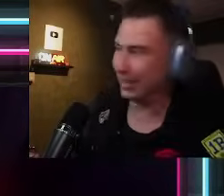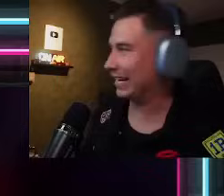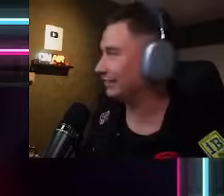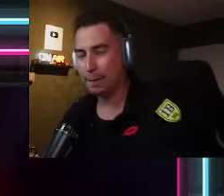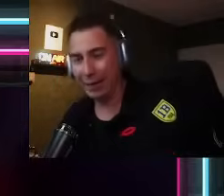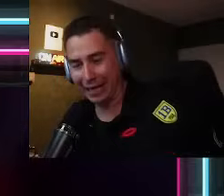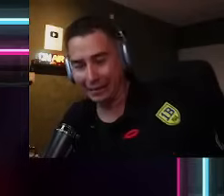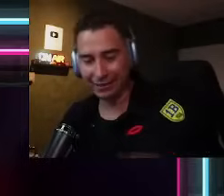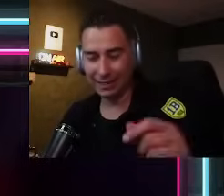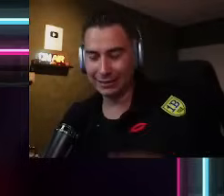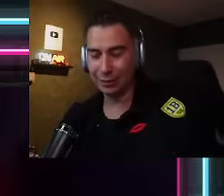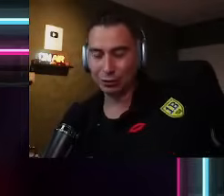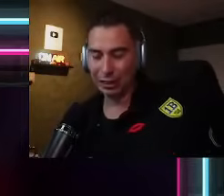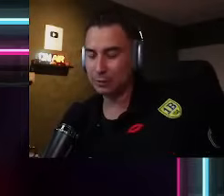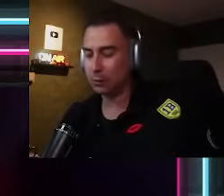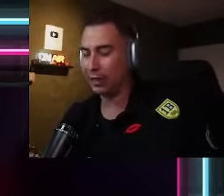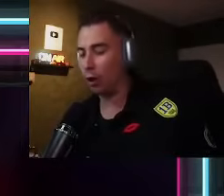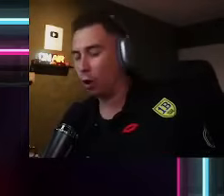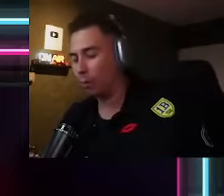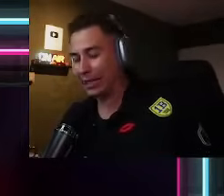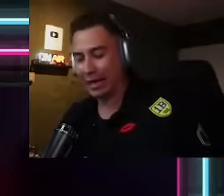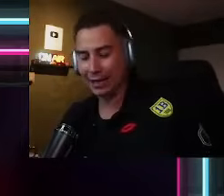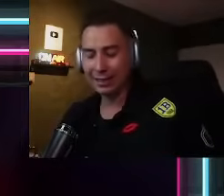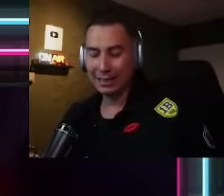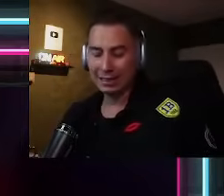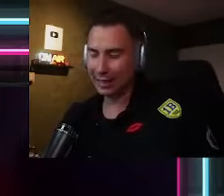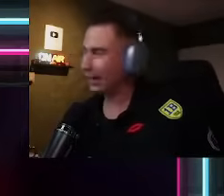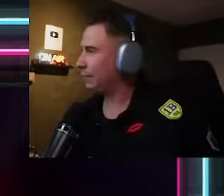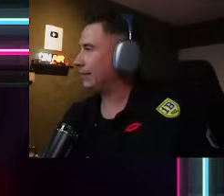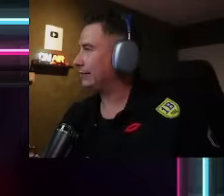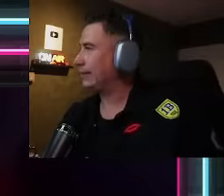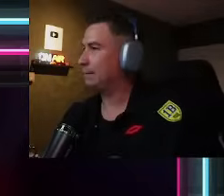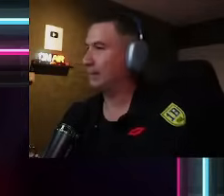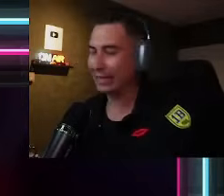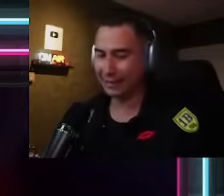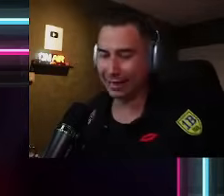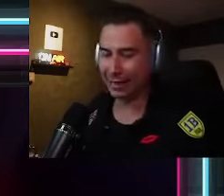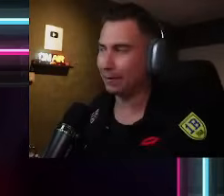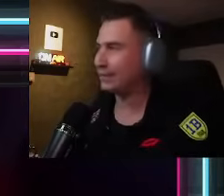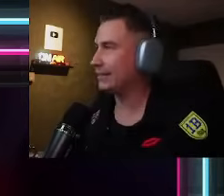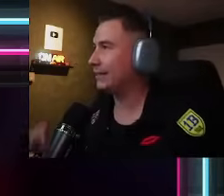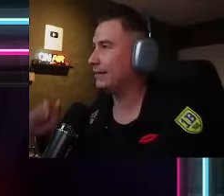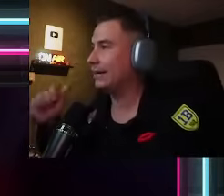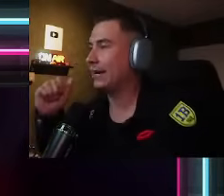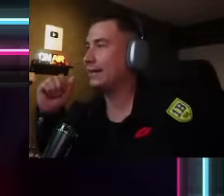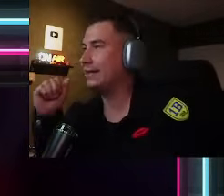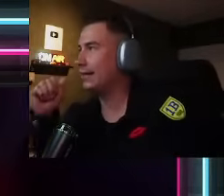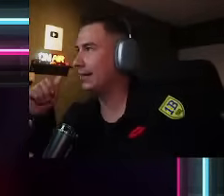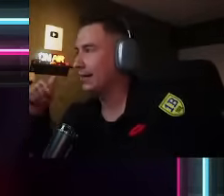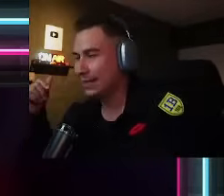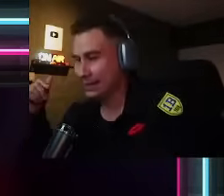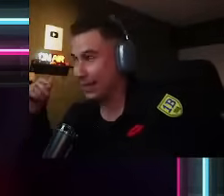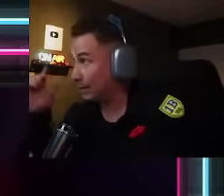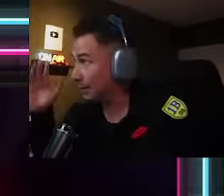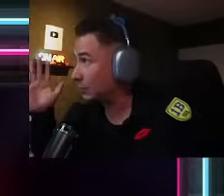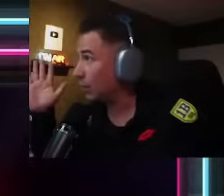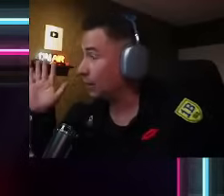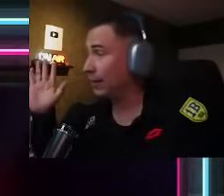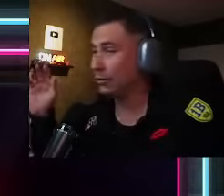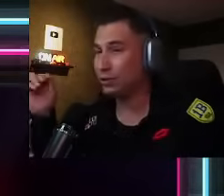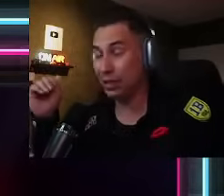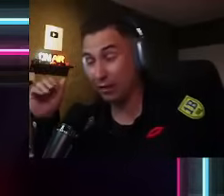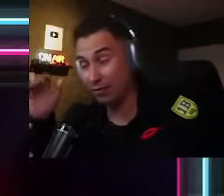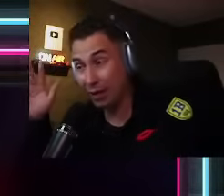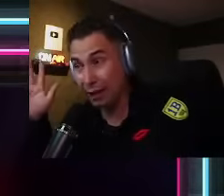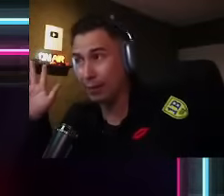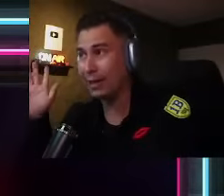pero picante. Así que ustedes pueden opinar si realmente piensan que el presidente de Argentina se le pasó la